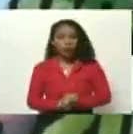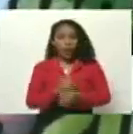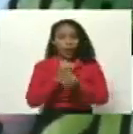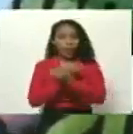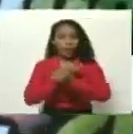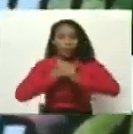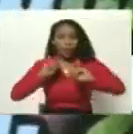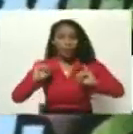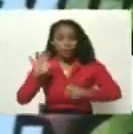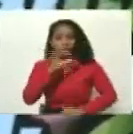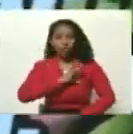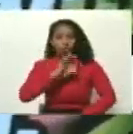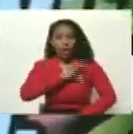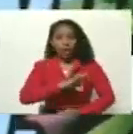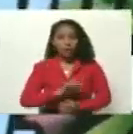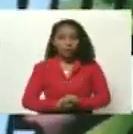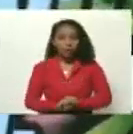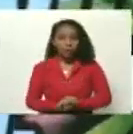independentistas y soberanistas.